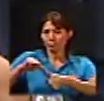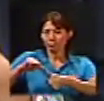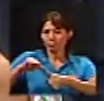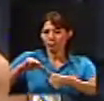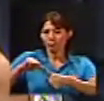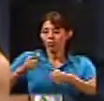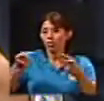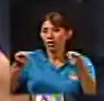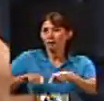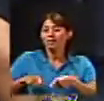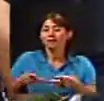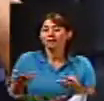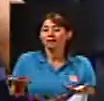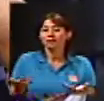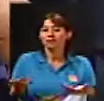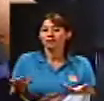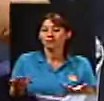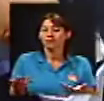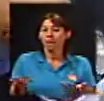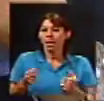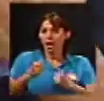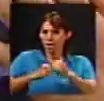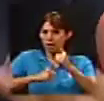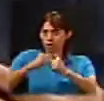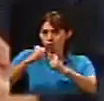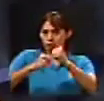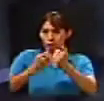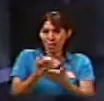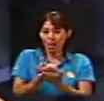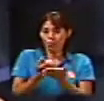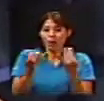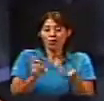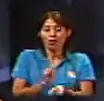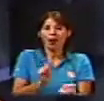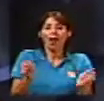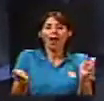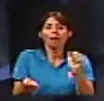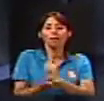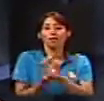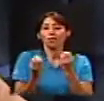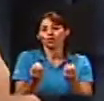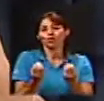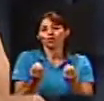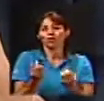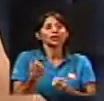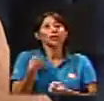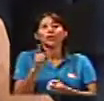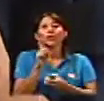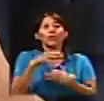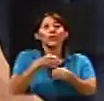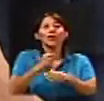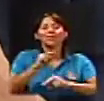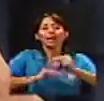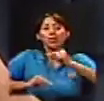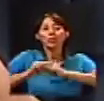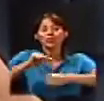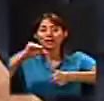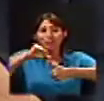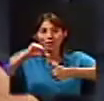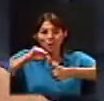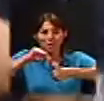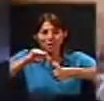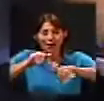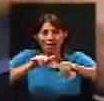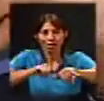Lo que pasa es que la estructura de esta economía ha cambiado mucho. Ya uno no hace los negocios en Centroamérica, sino que hace los